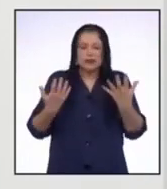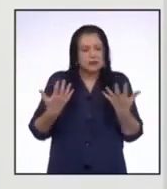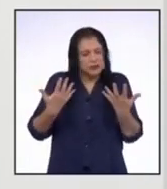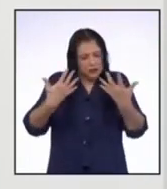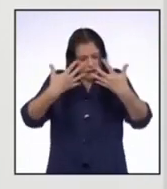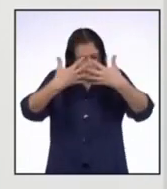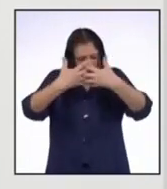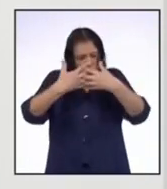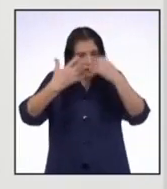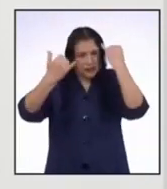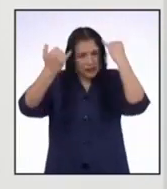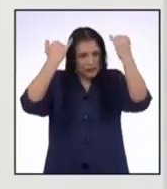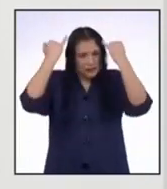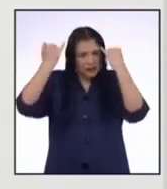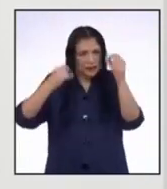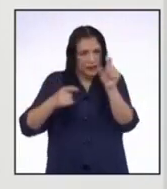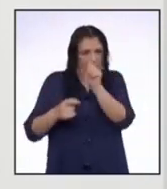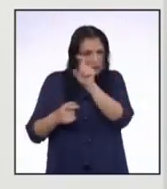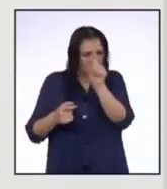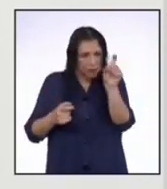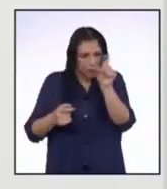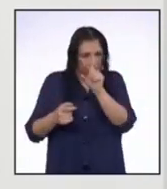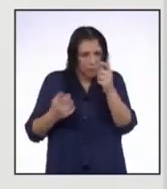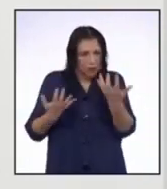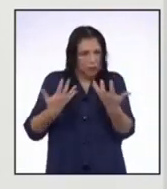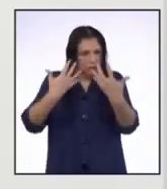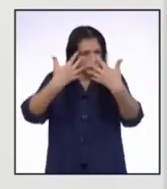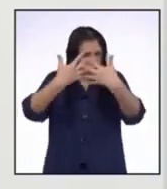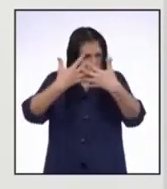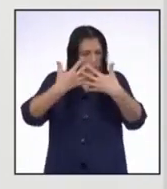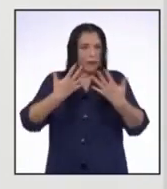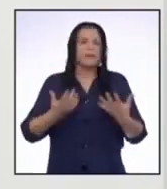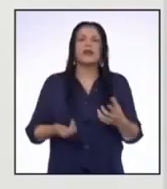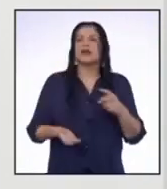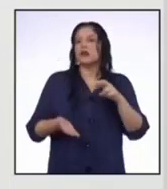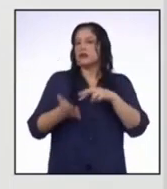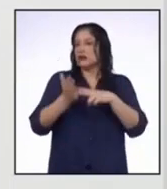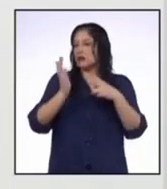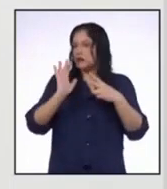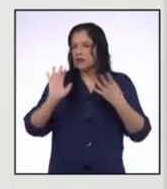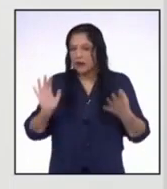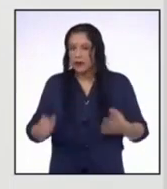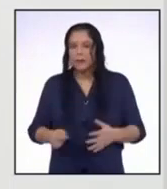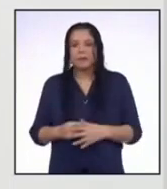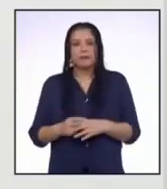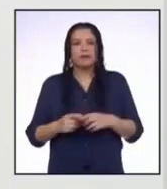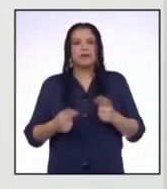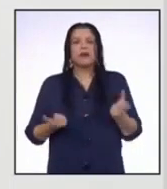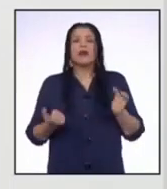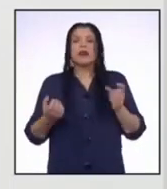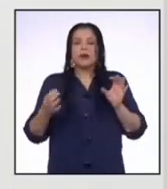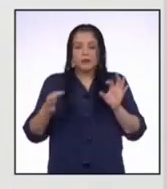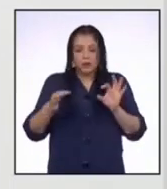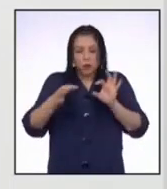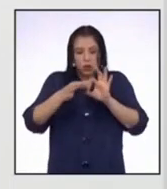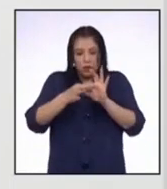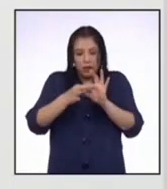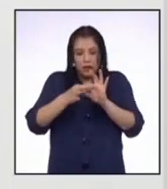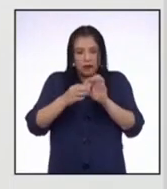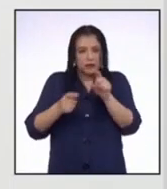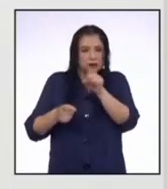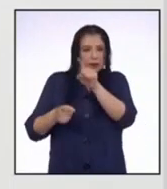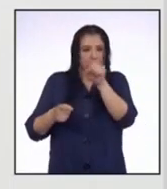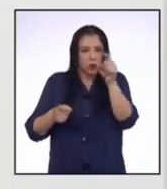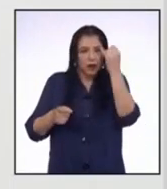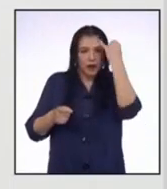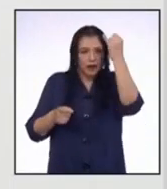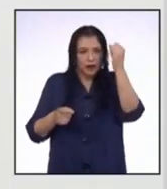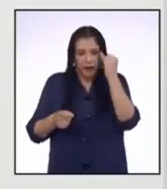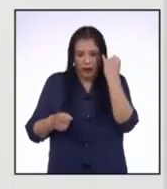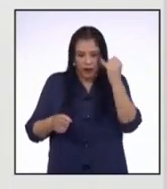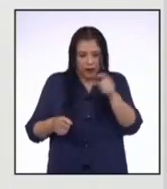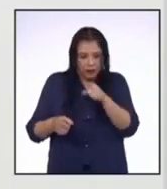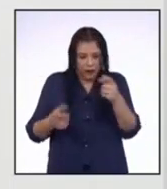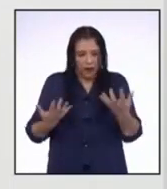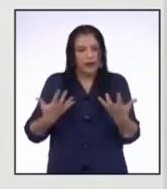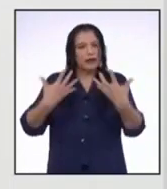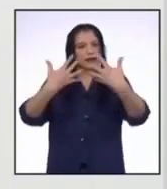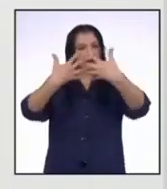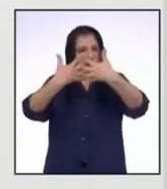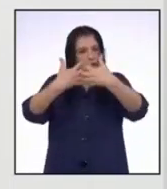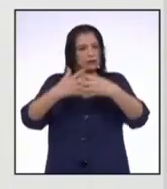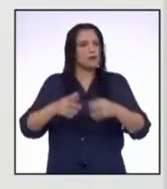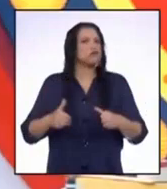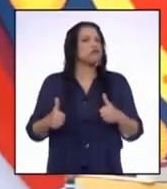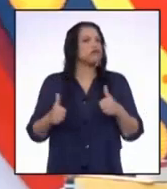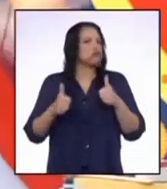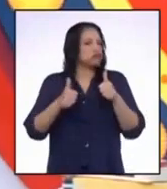las ideas que se presentan en el texto. Es decir, unir y relacionar una idea con otra de